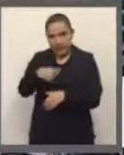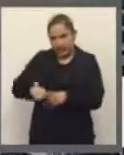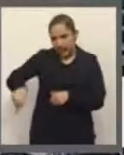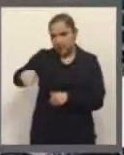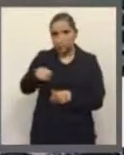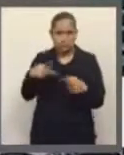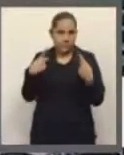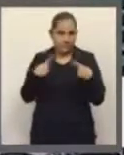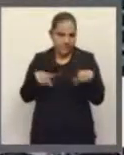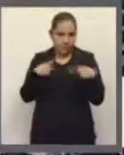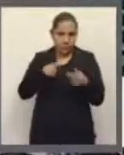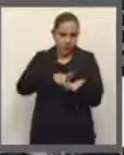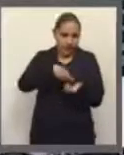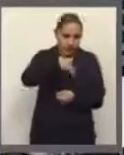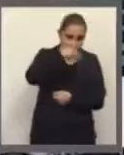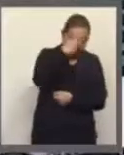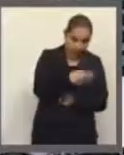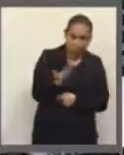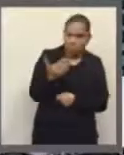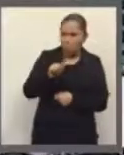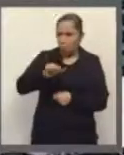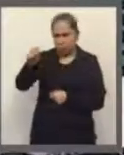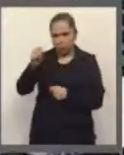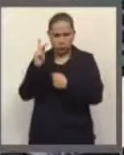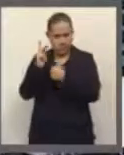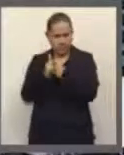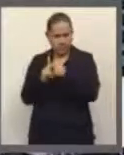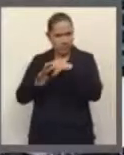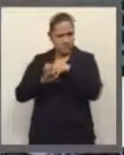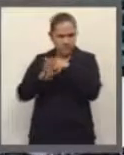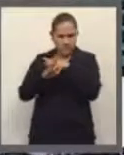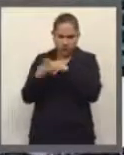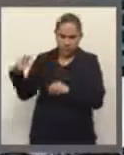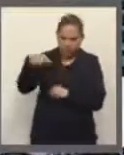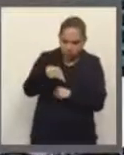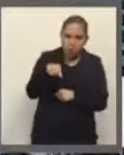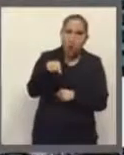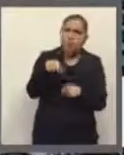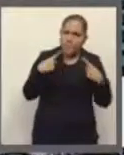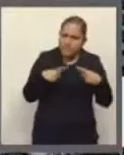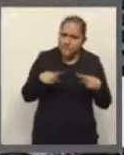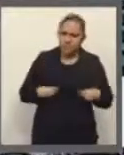de nacionales y migrantes, todo con el gran potencial